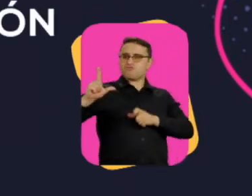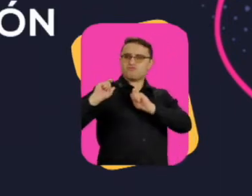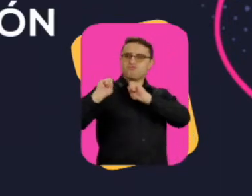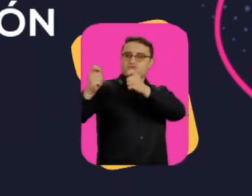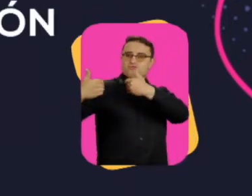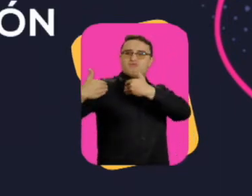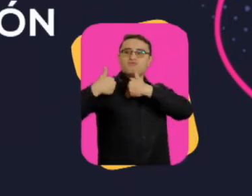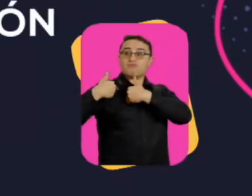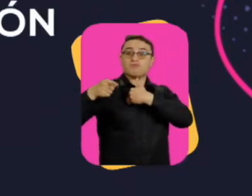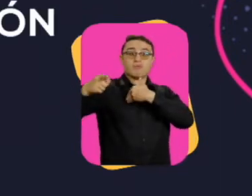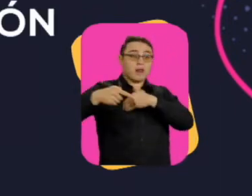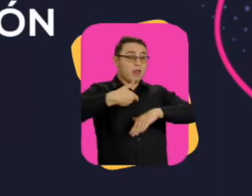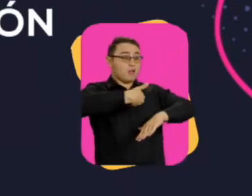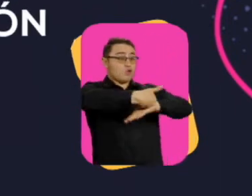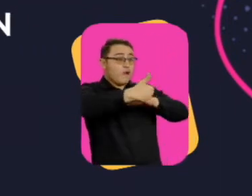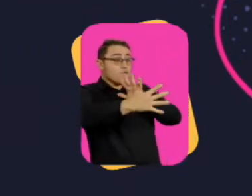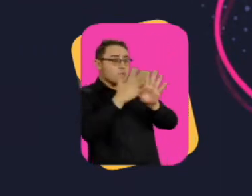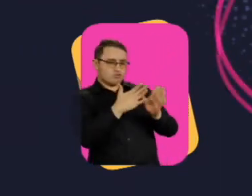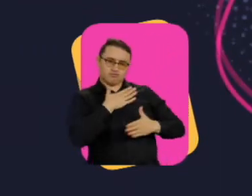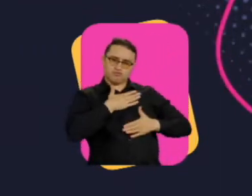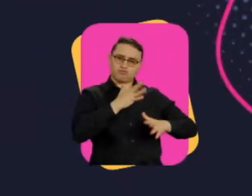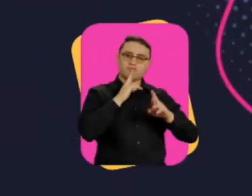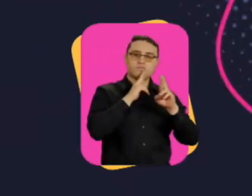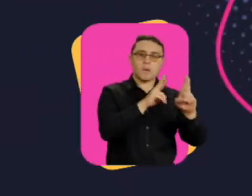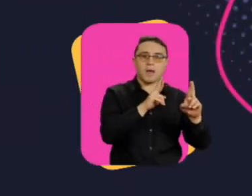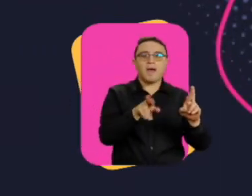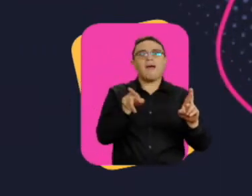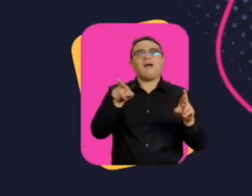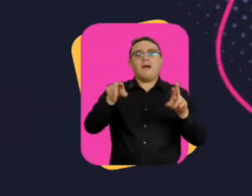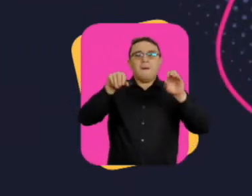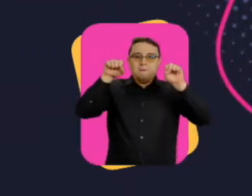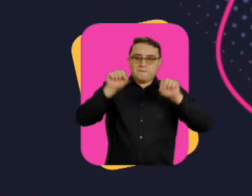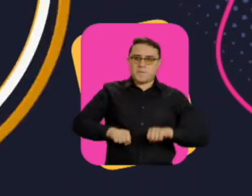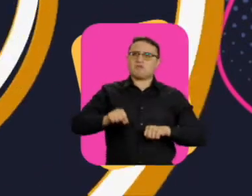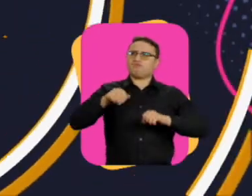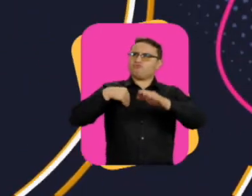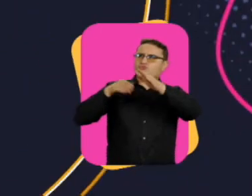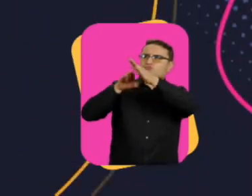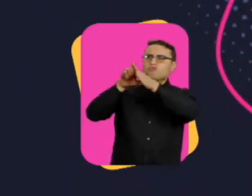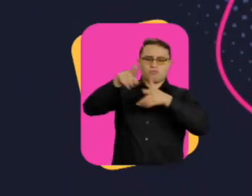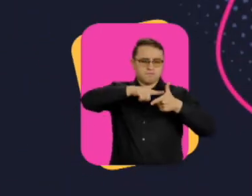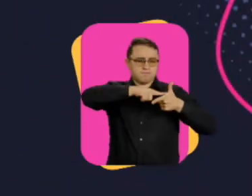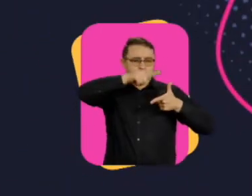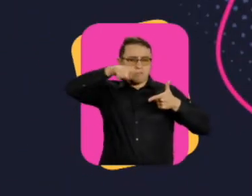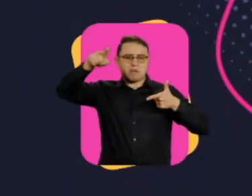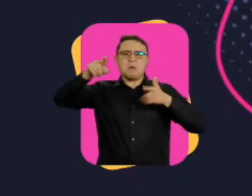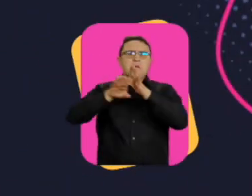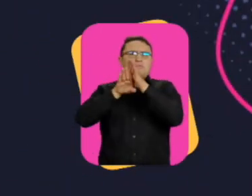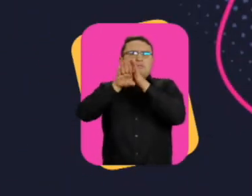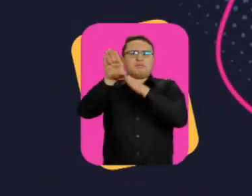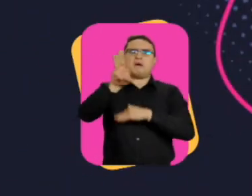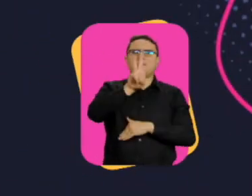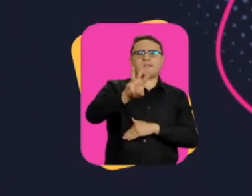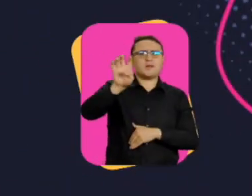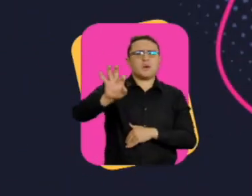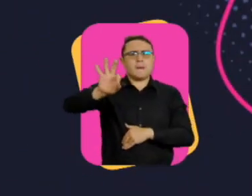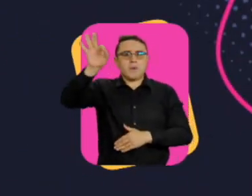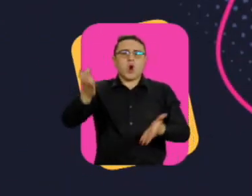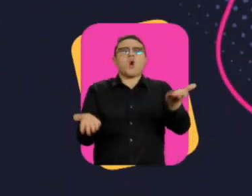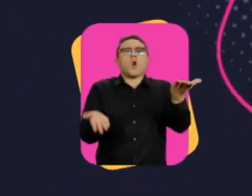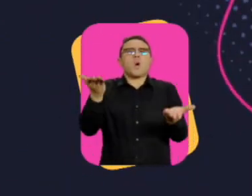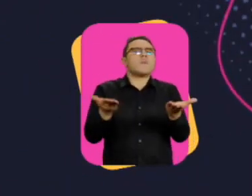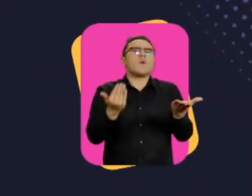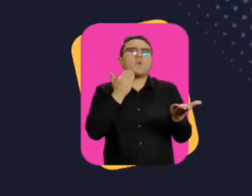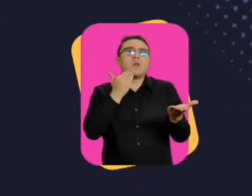de la información solicitada. Esto permitió incrementar nuestra calificación en un 39% con respecto